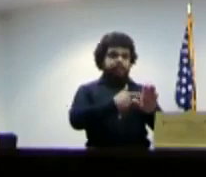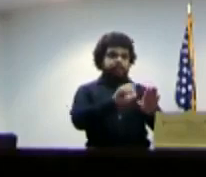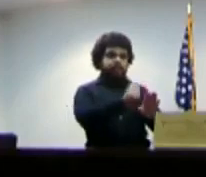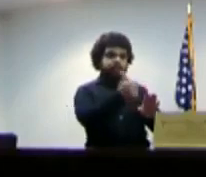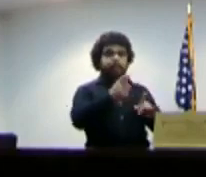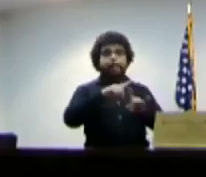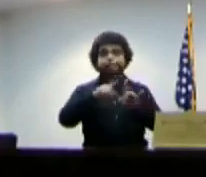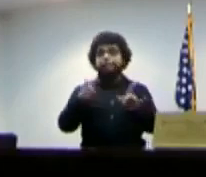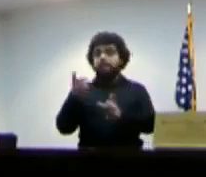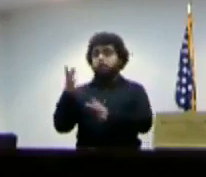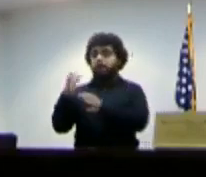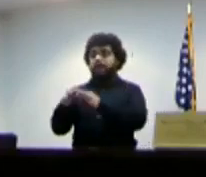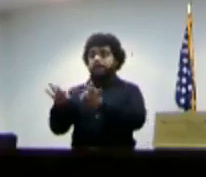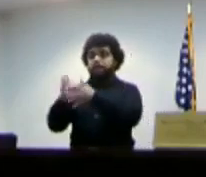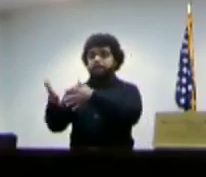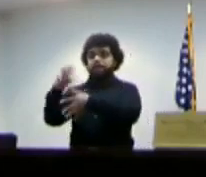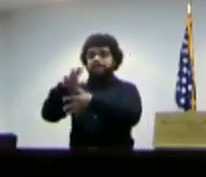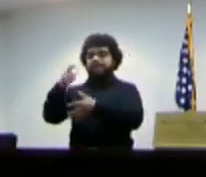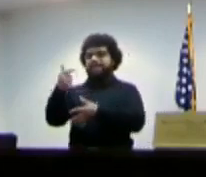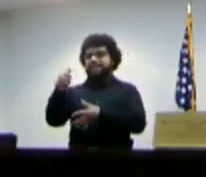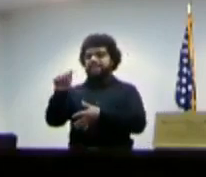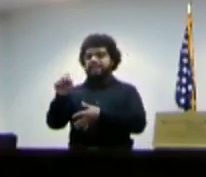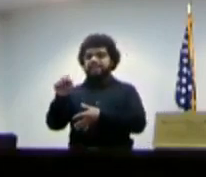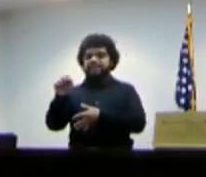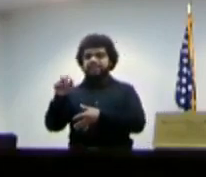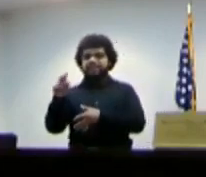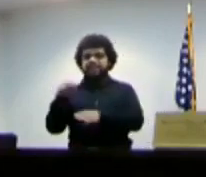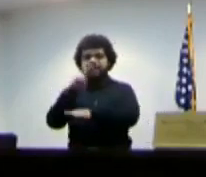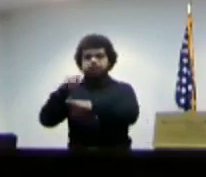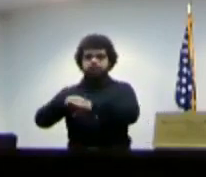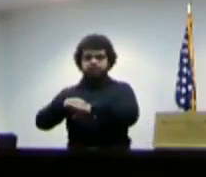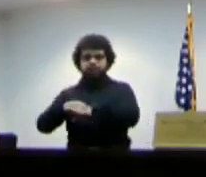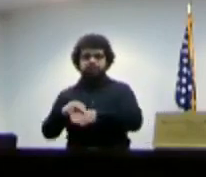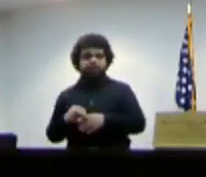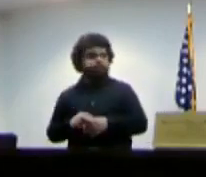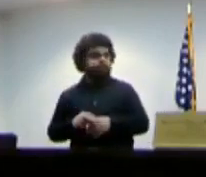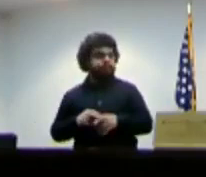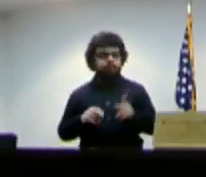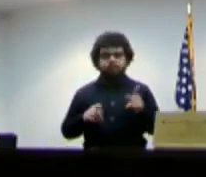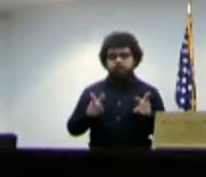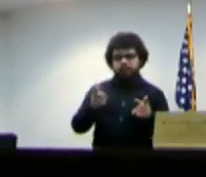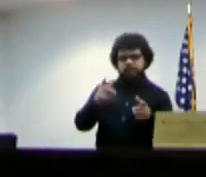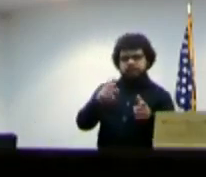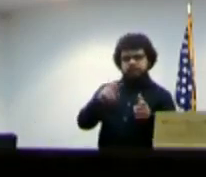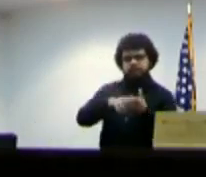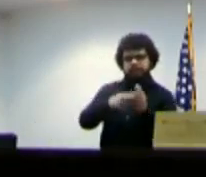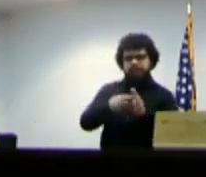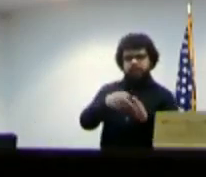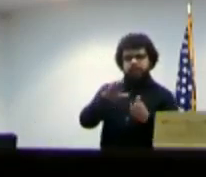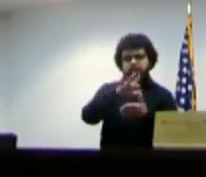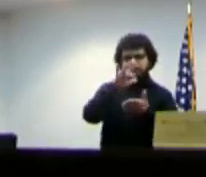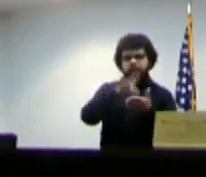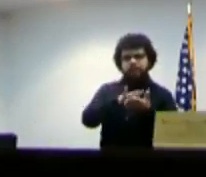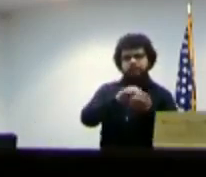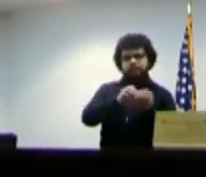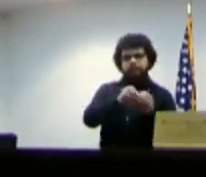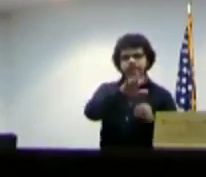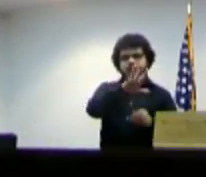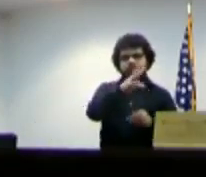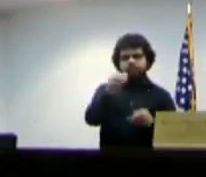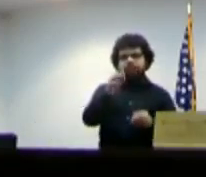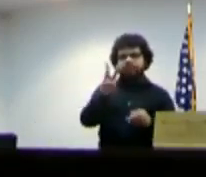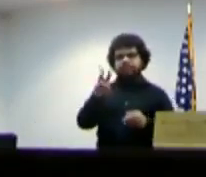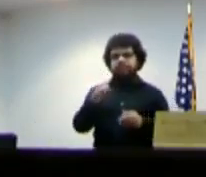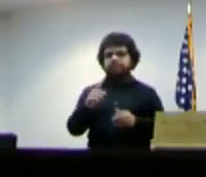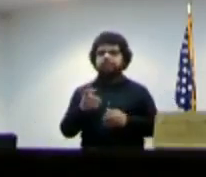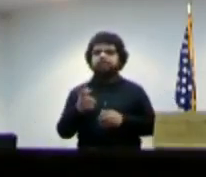natural. En el caso de las unidades 5 y 6. Las unidades 5 y 6 son un ciclo combinado que,